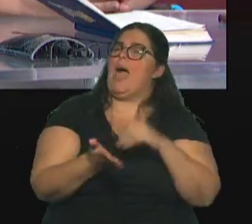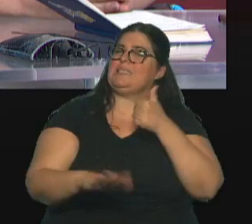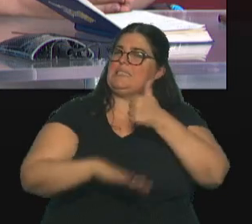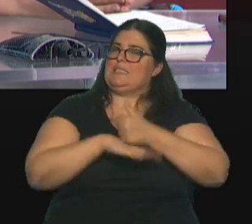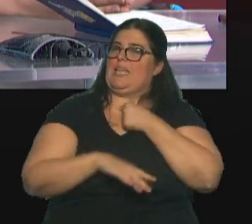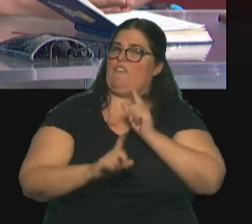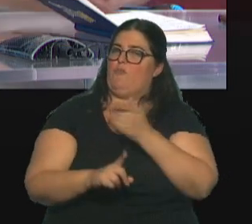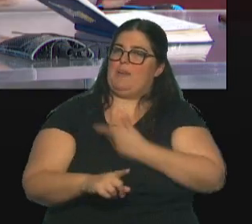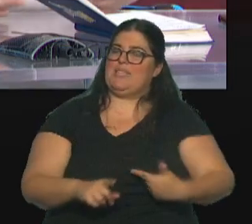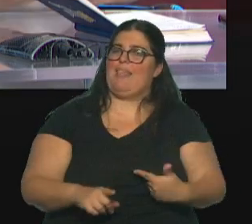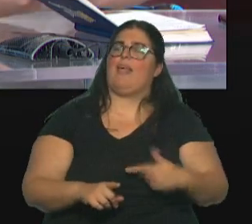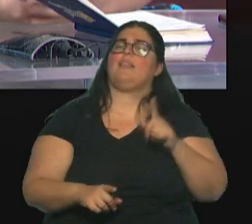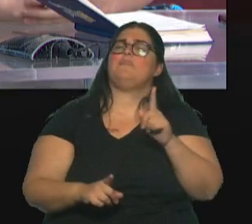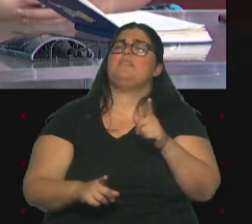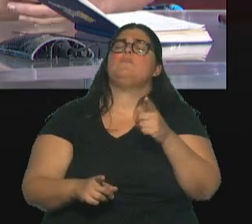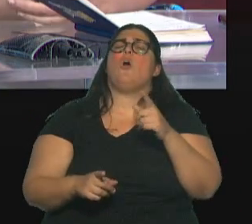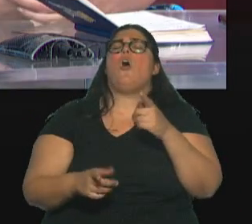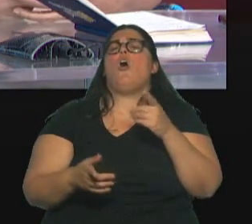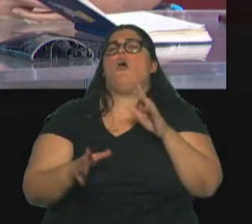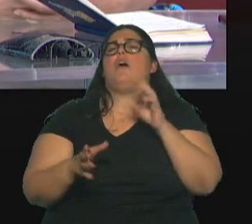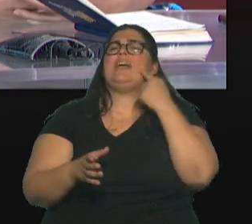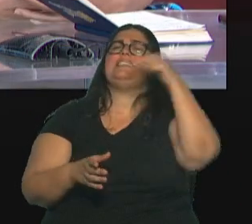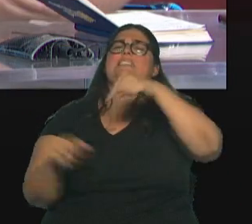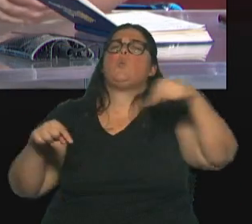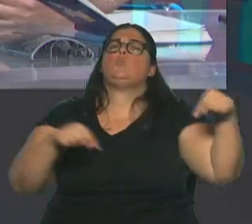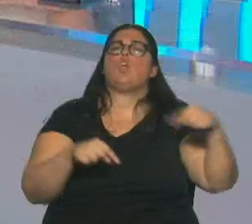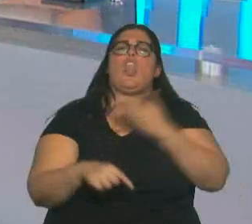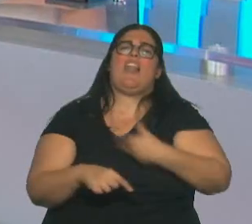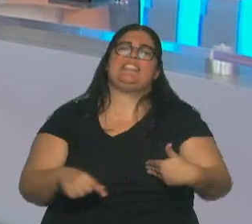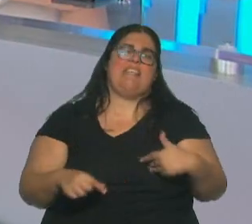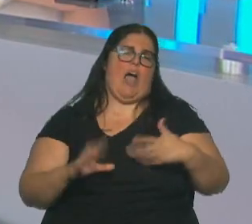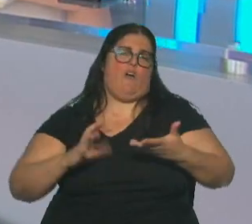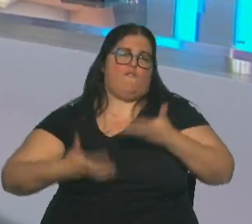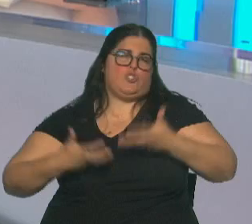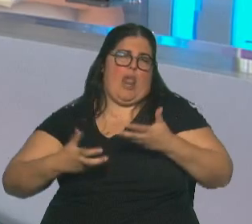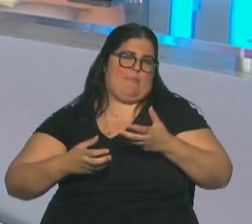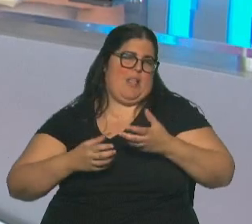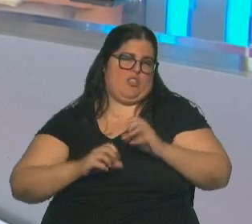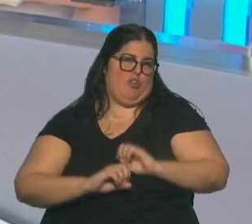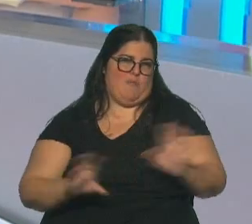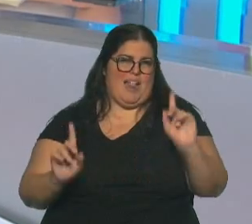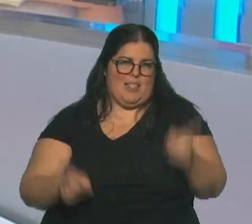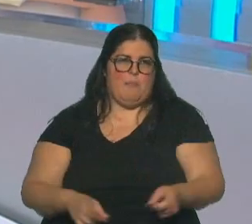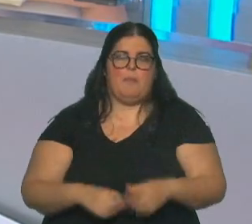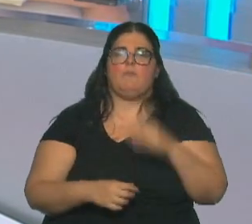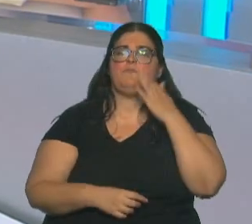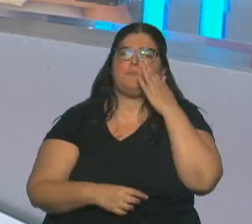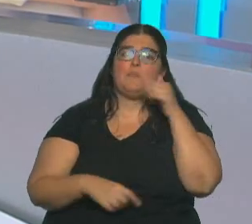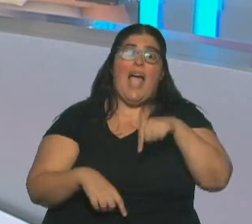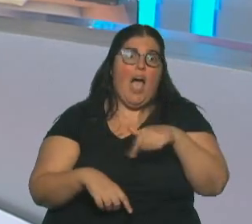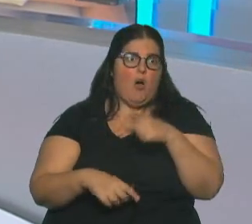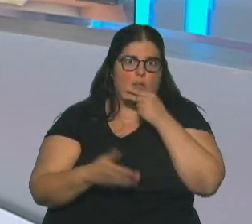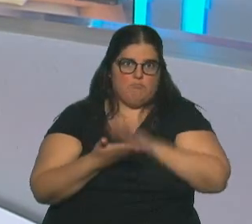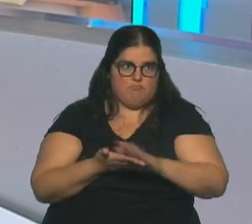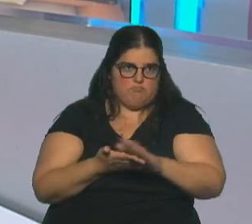constante también del funcionamiento de las instituciones estatales. Y ahora, bueno, Pablo, por supuesto, hoy con vacío de poder, con